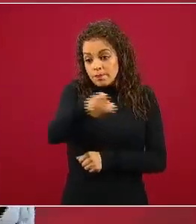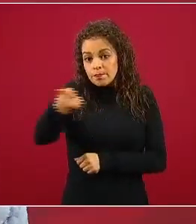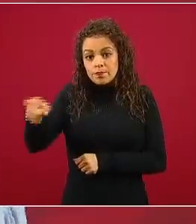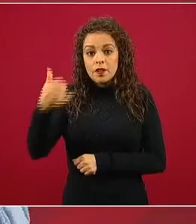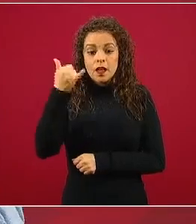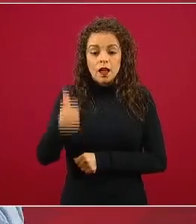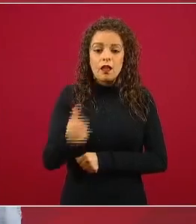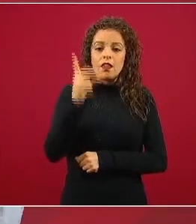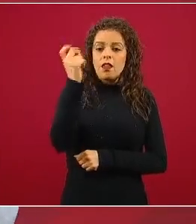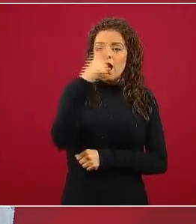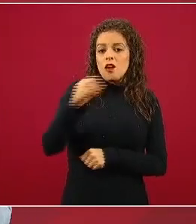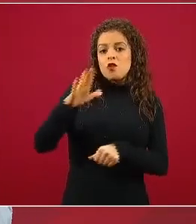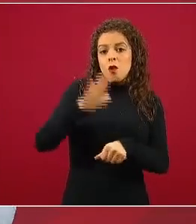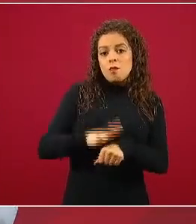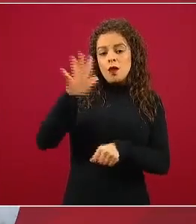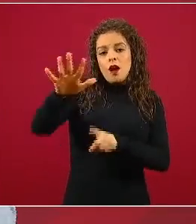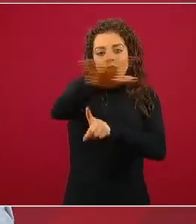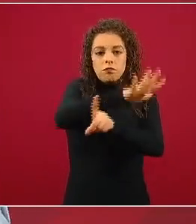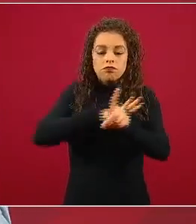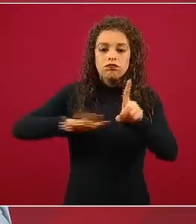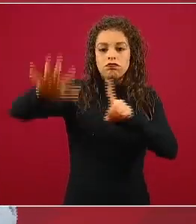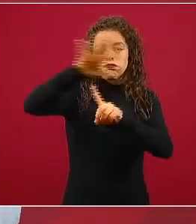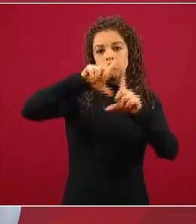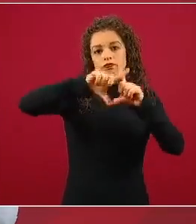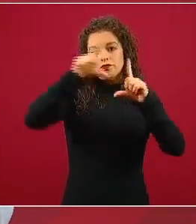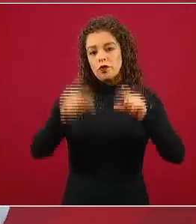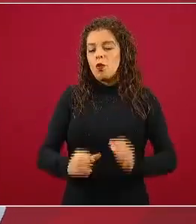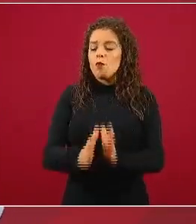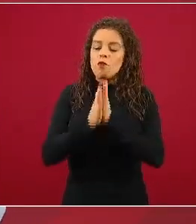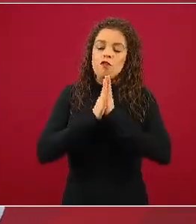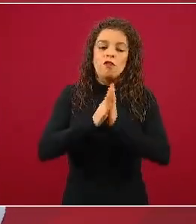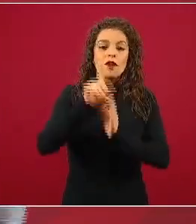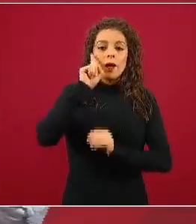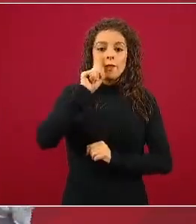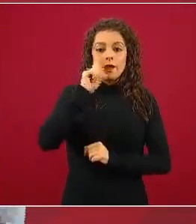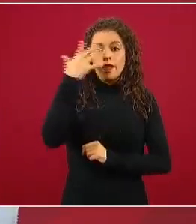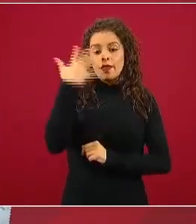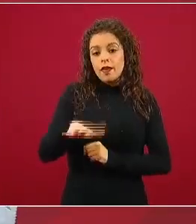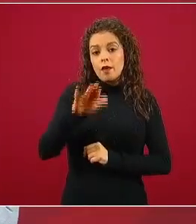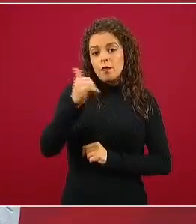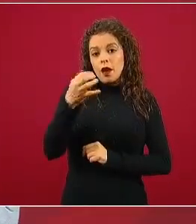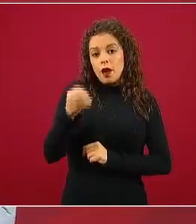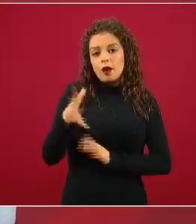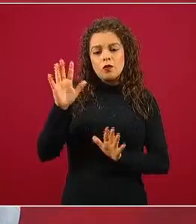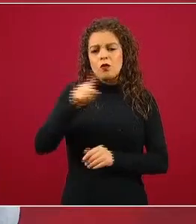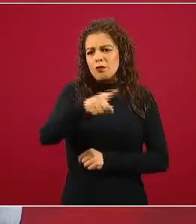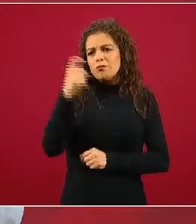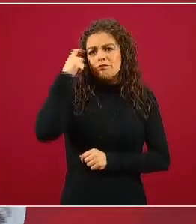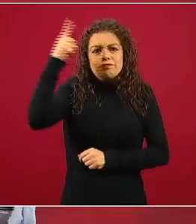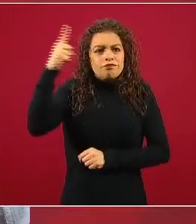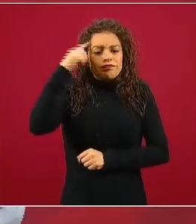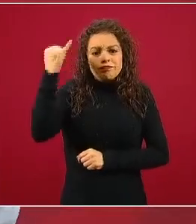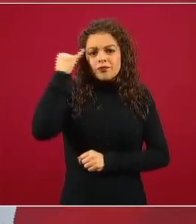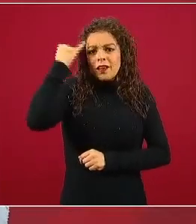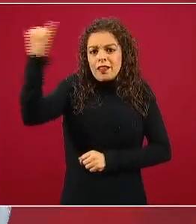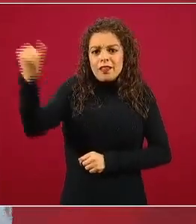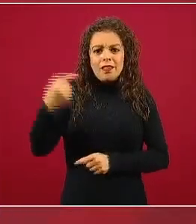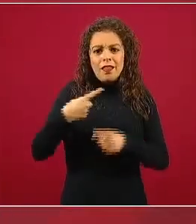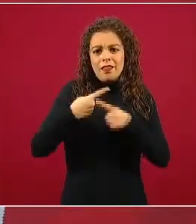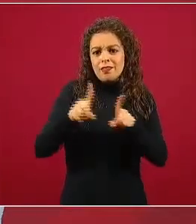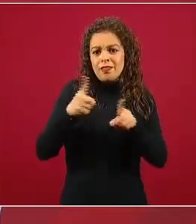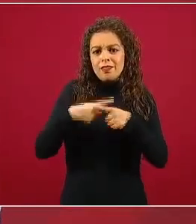a toda la población. Por favor, mañana 10 de mayo, buscar todos los mecanismos creativos para